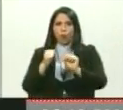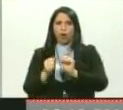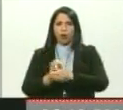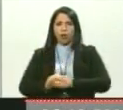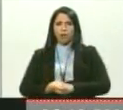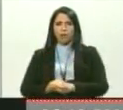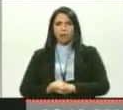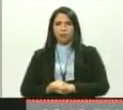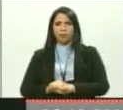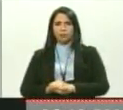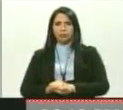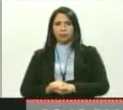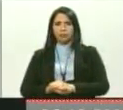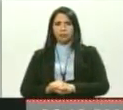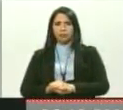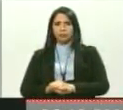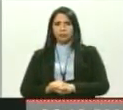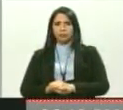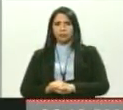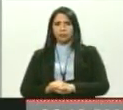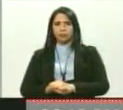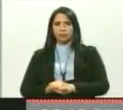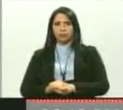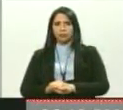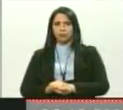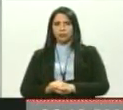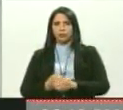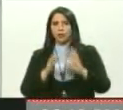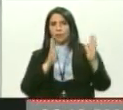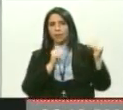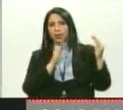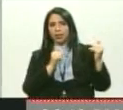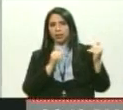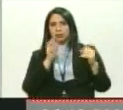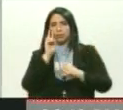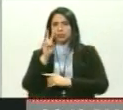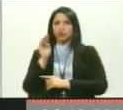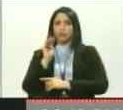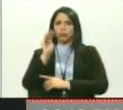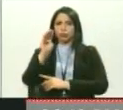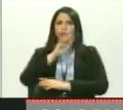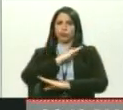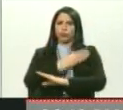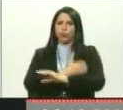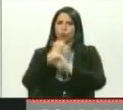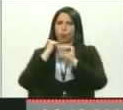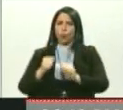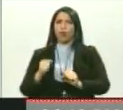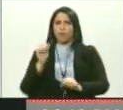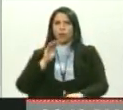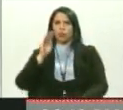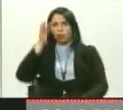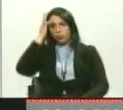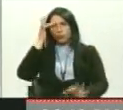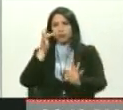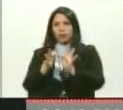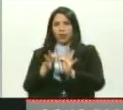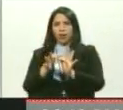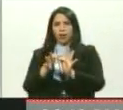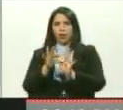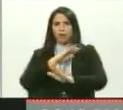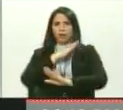de esperanza, de ilusión de futuro, de optimismo, de fuerza de futuro, de fe en el futuro.